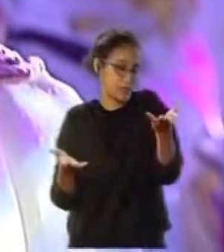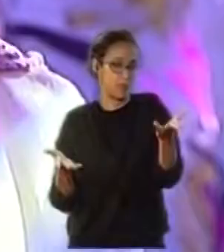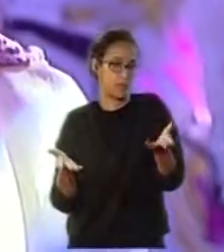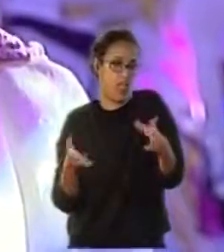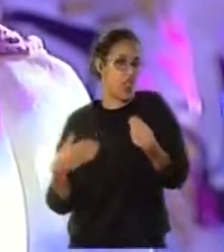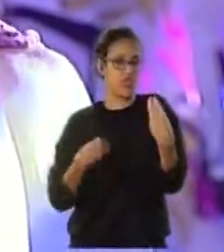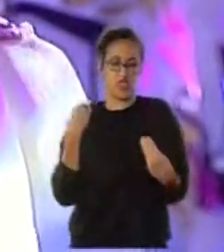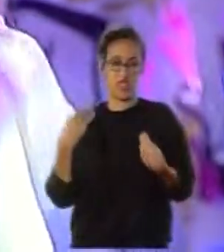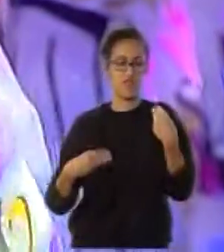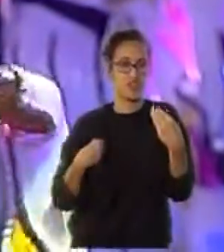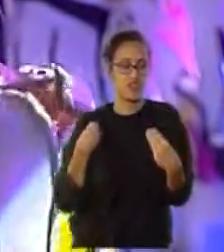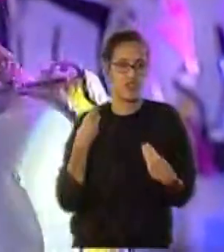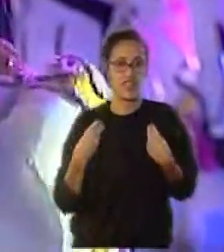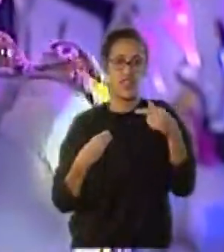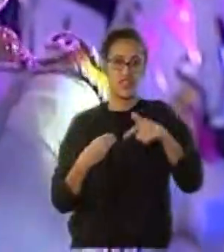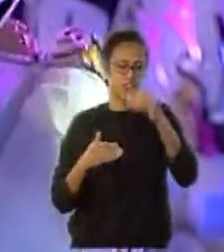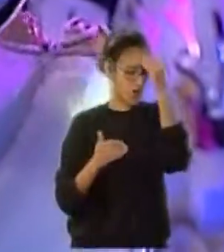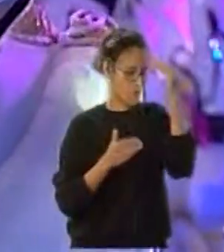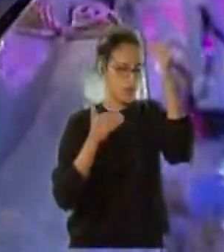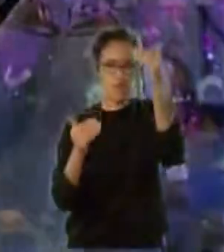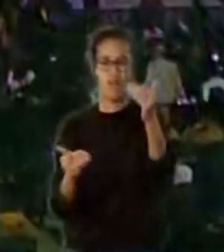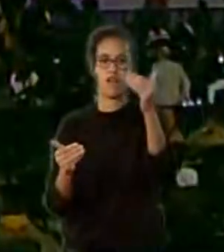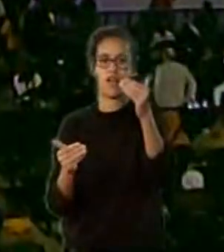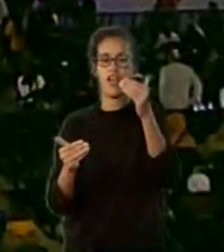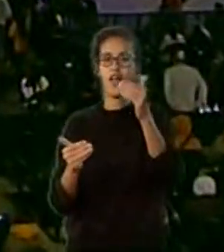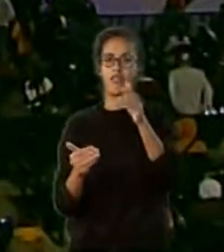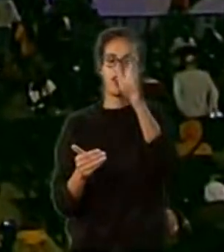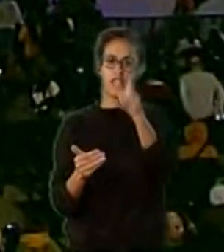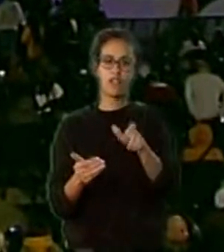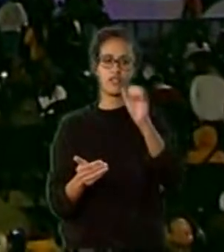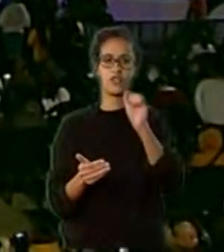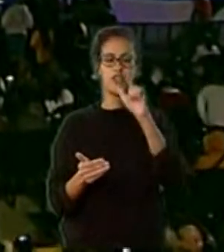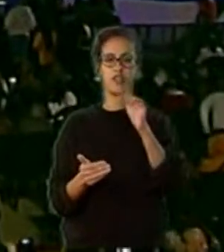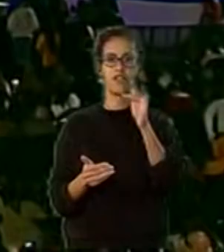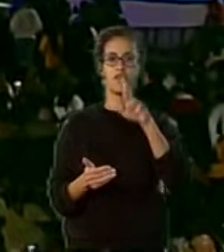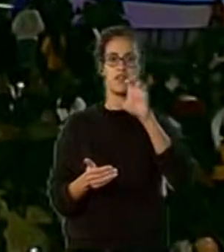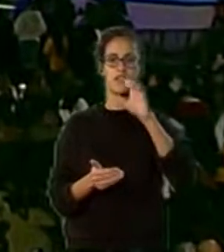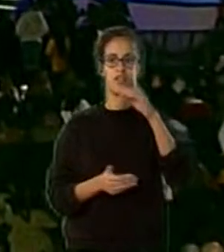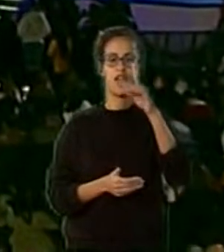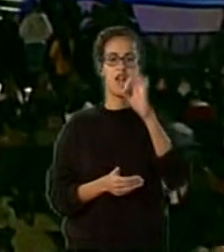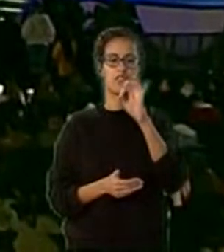a las mil maravillas de este homenaje que le han hecho a Alfredo Kraus.